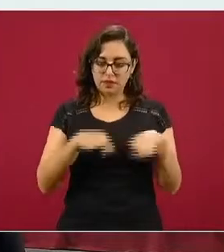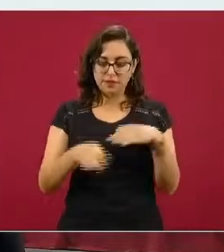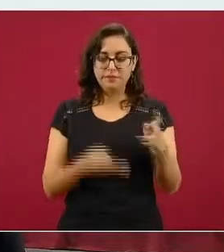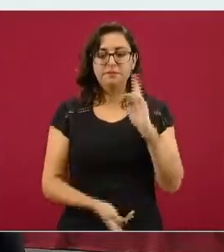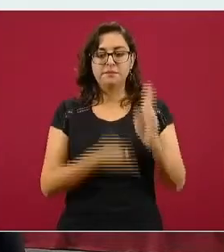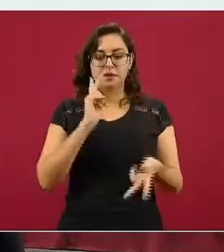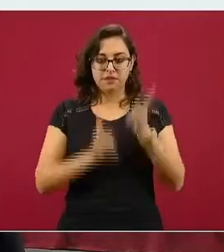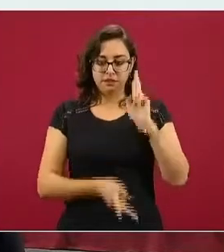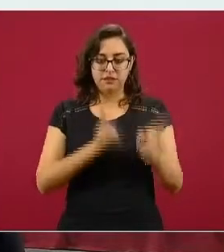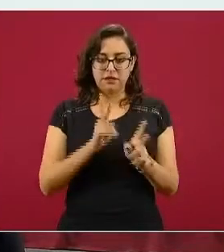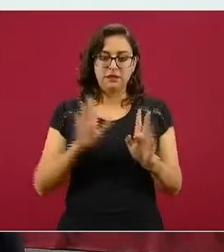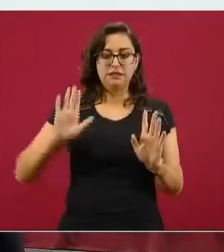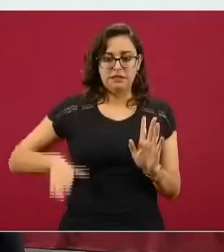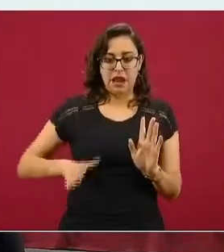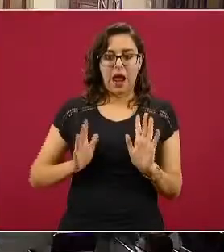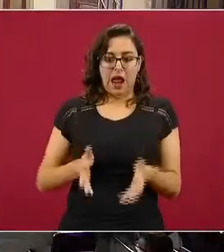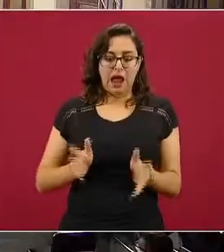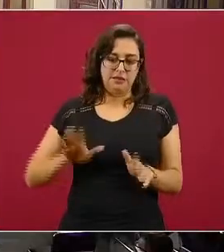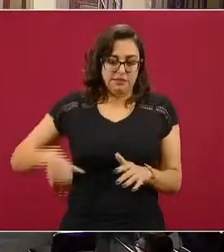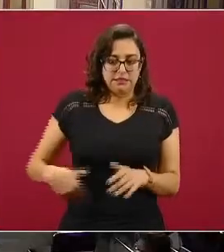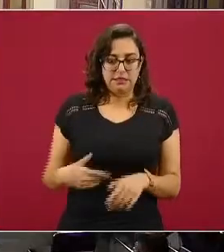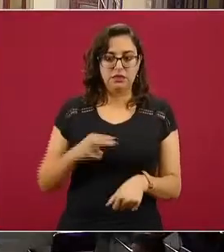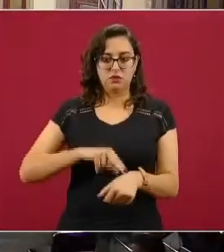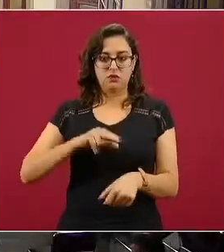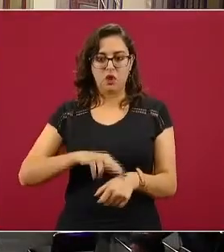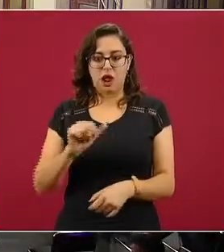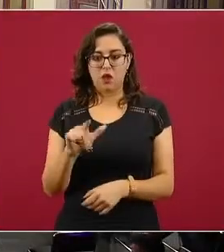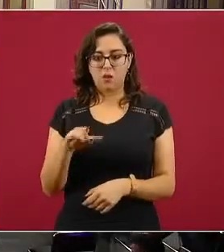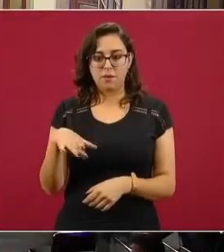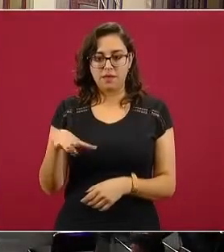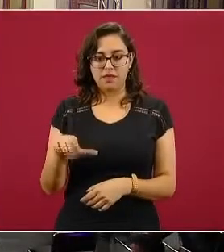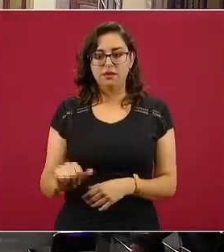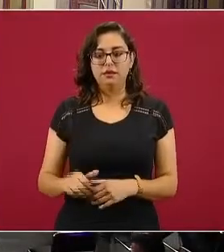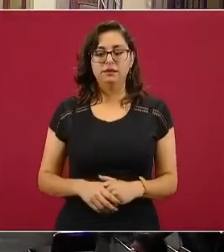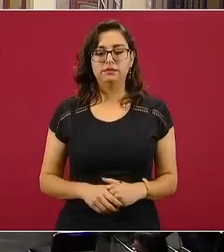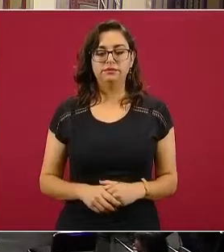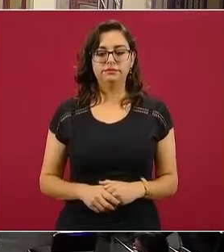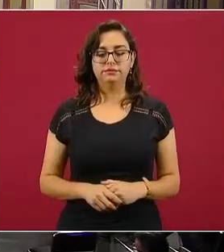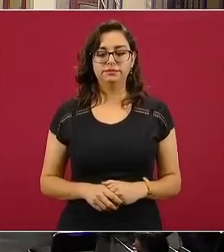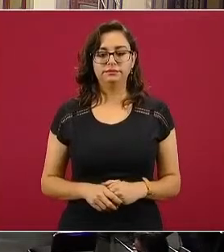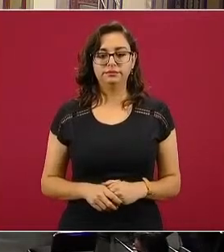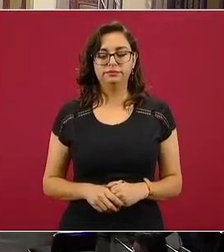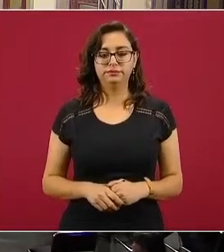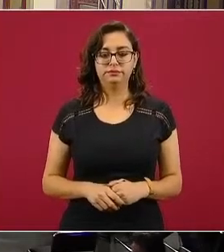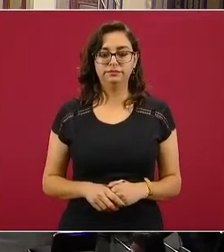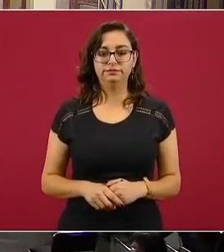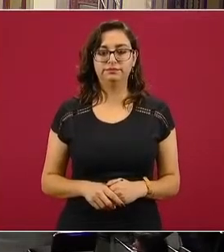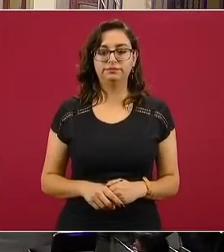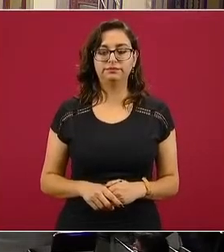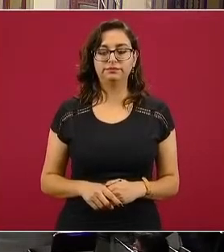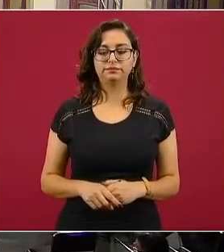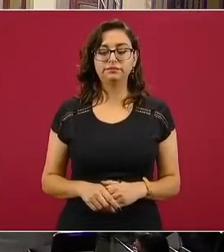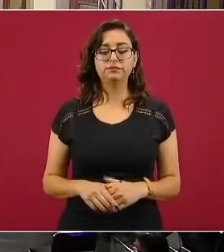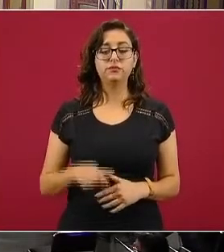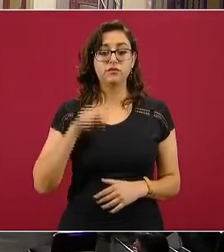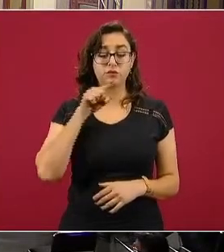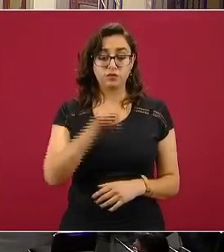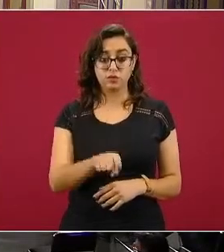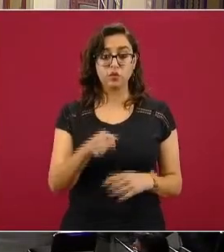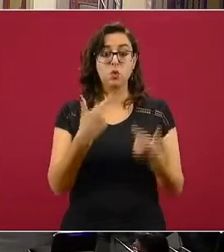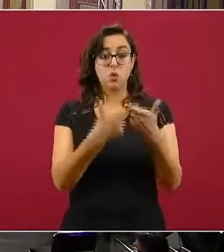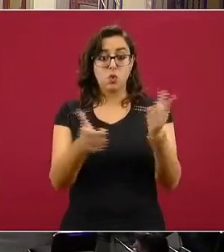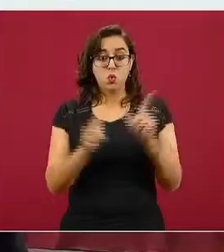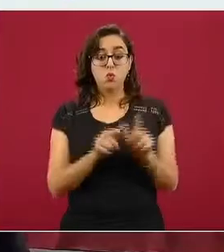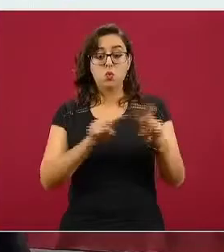platicando lo que ya comentó también el doctor Alomía. Si tienes síntomas respiratorios y perteneces a un grupo de